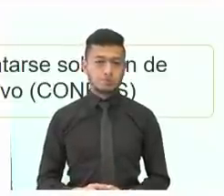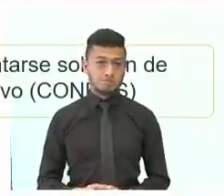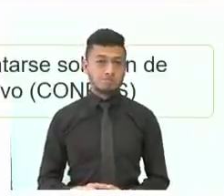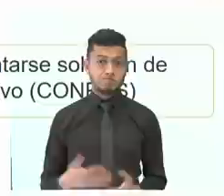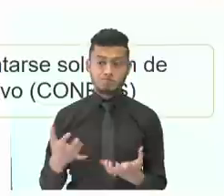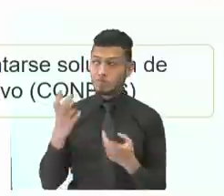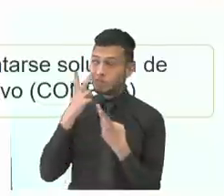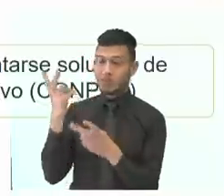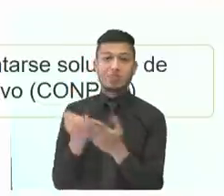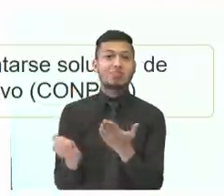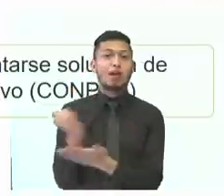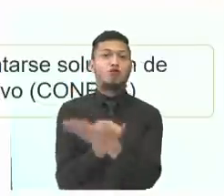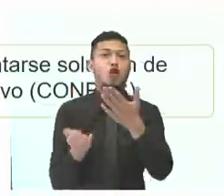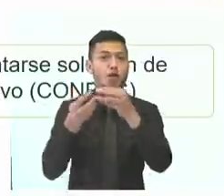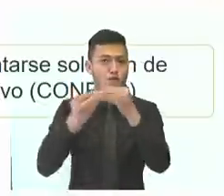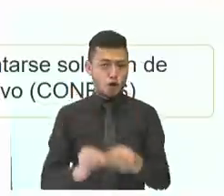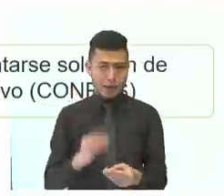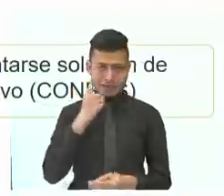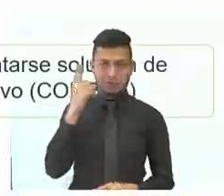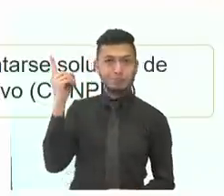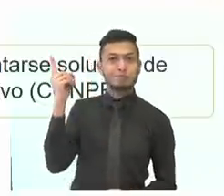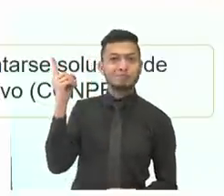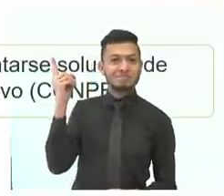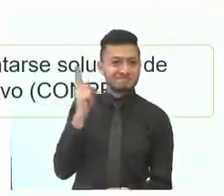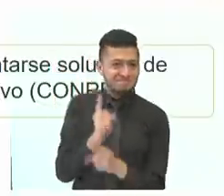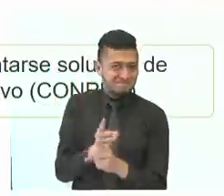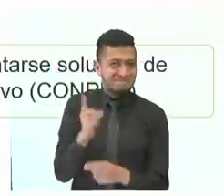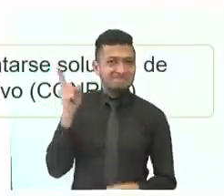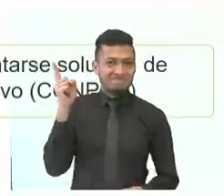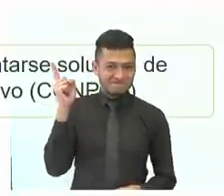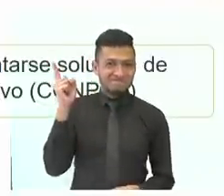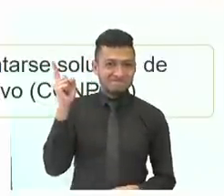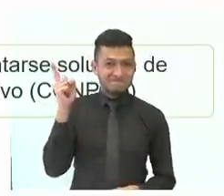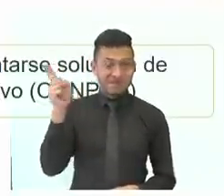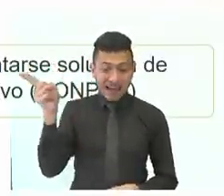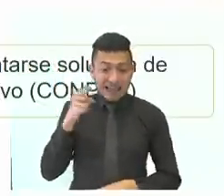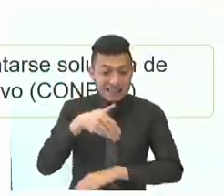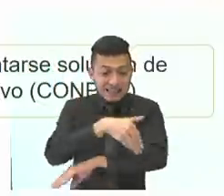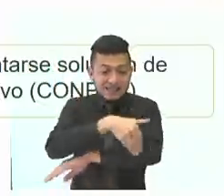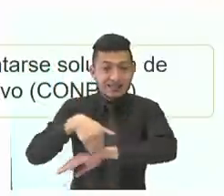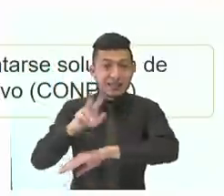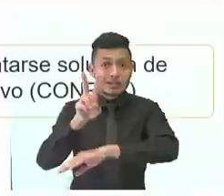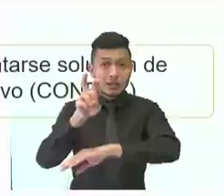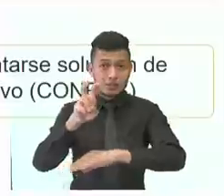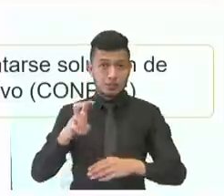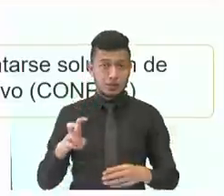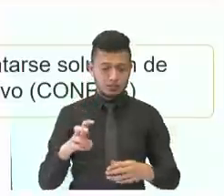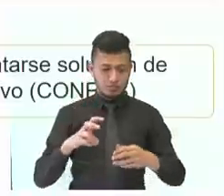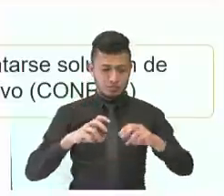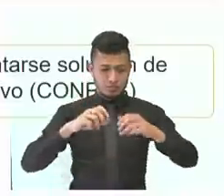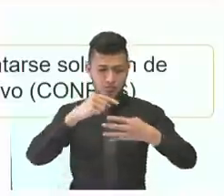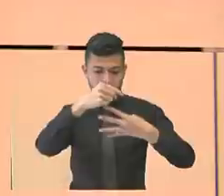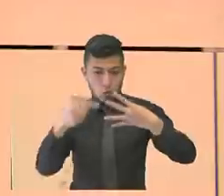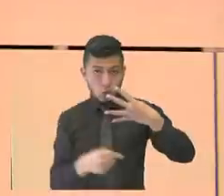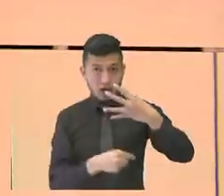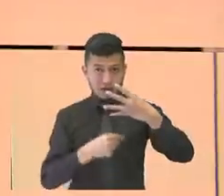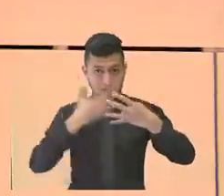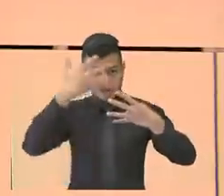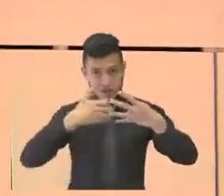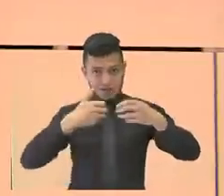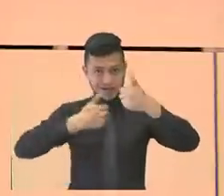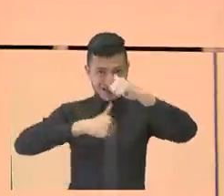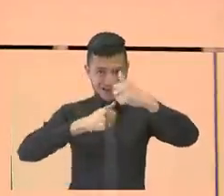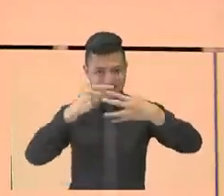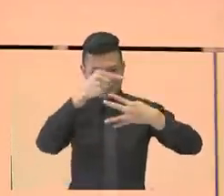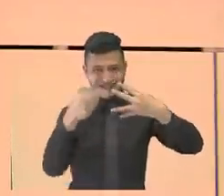simplificada en un dibujo, pues se vería así. Y entonces esta es una séptima que no cumple con ninguno de los cuatro criterios que estamos evaluando, ni con los criterios